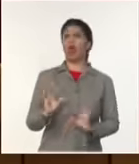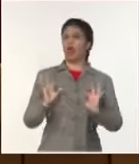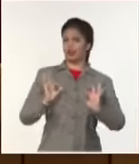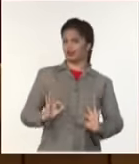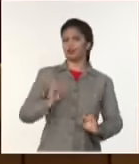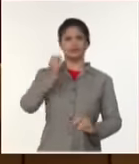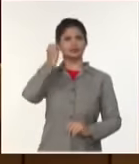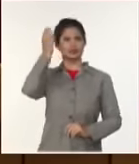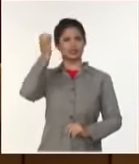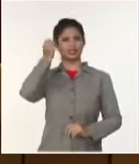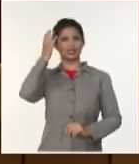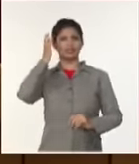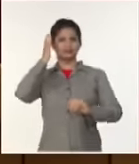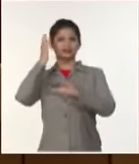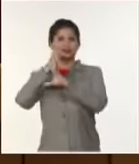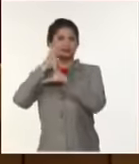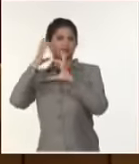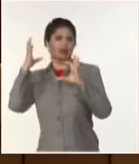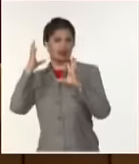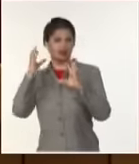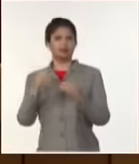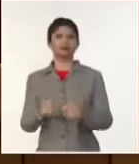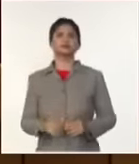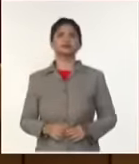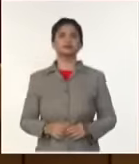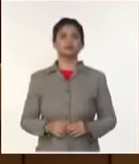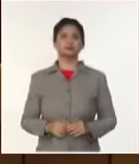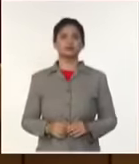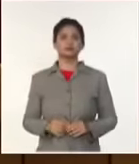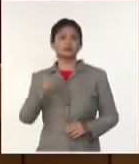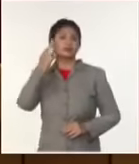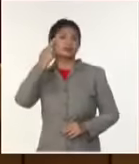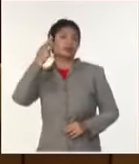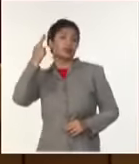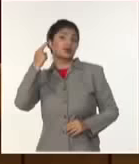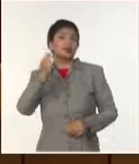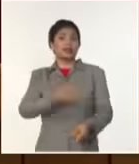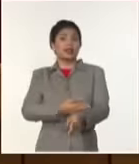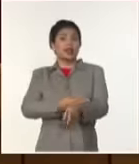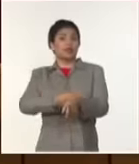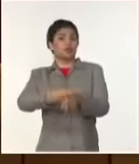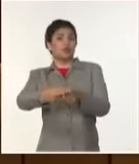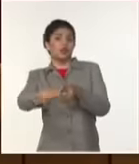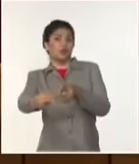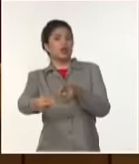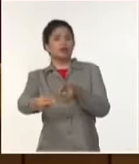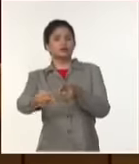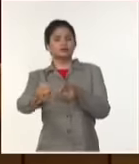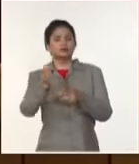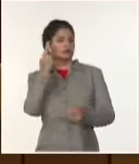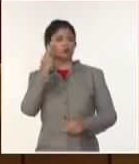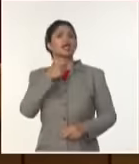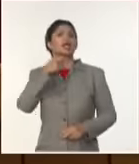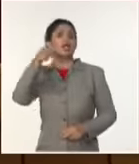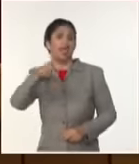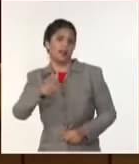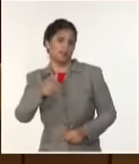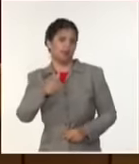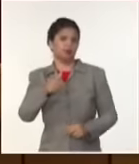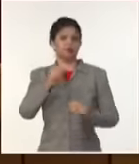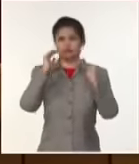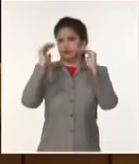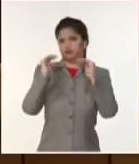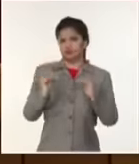de episodios ya vividos, pero si hubiera que mencionar algunos recientes, recordemos entonces cómo fue que